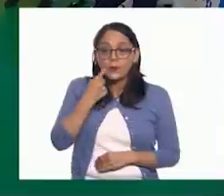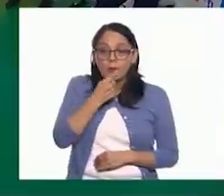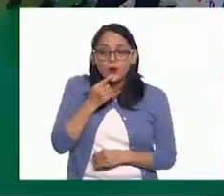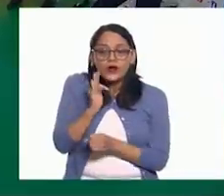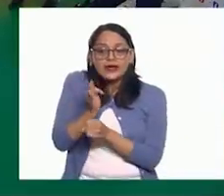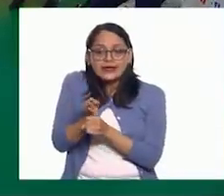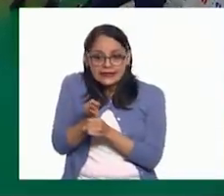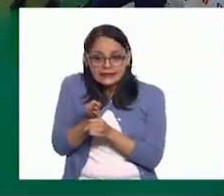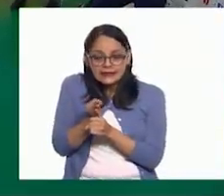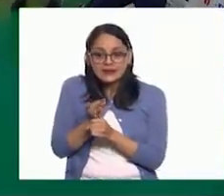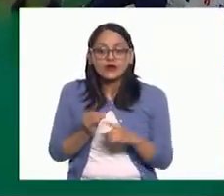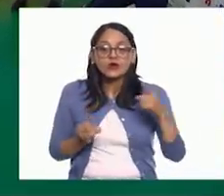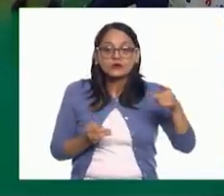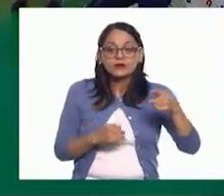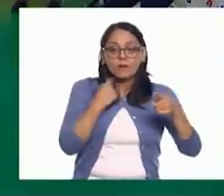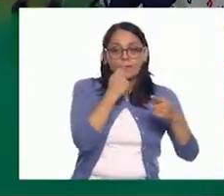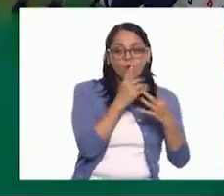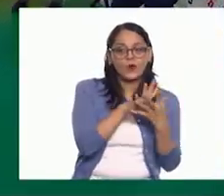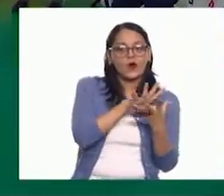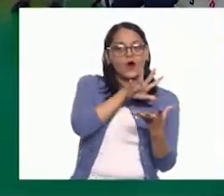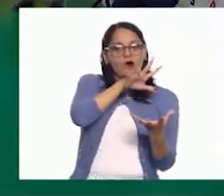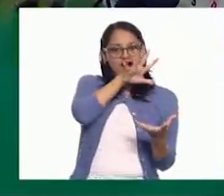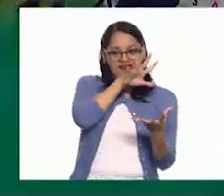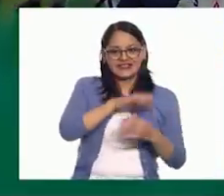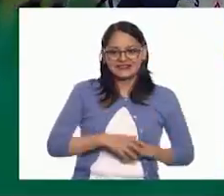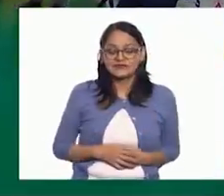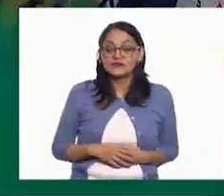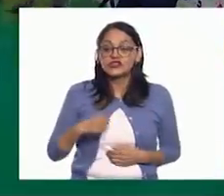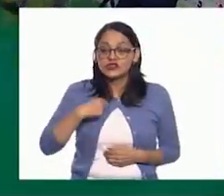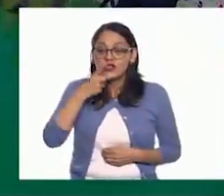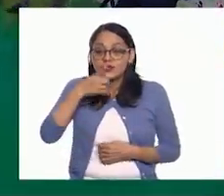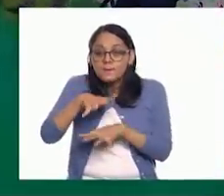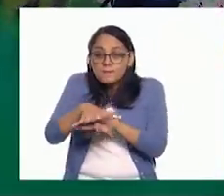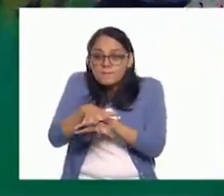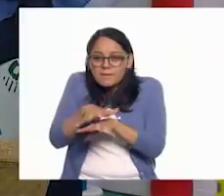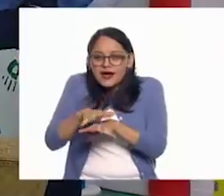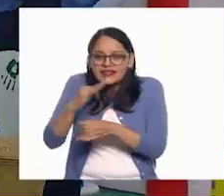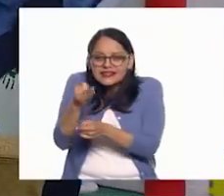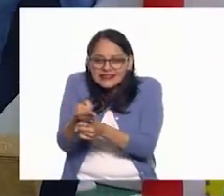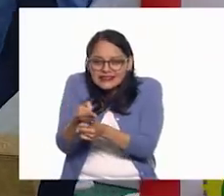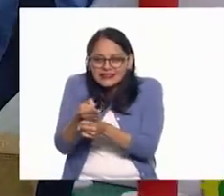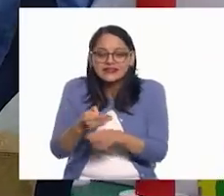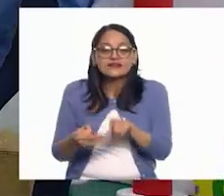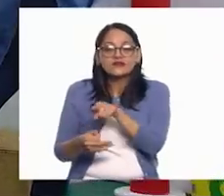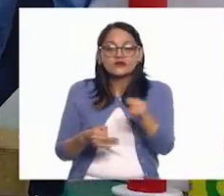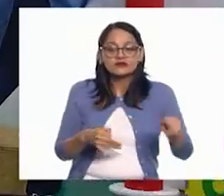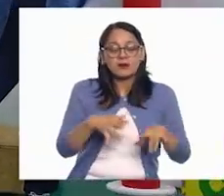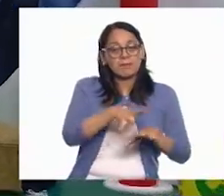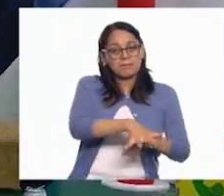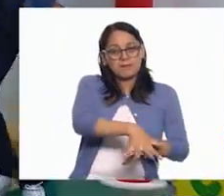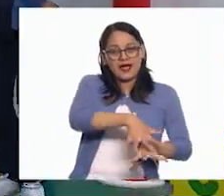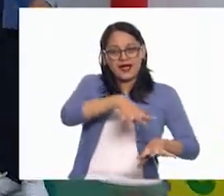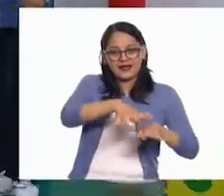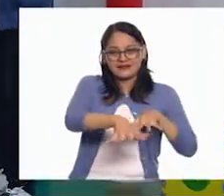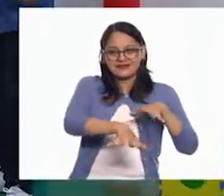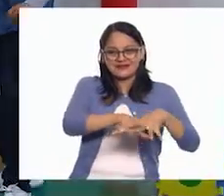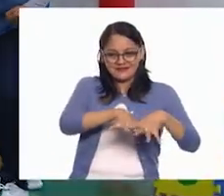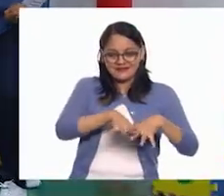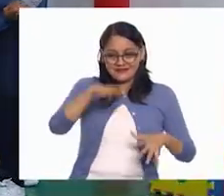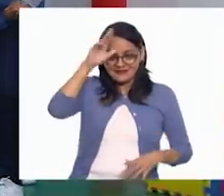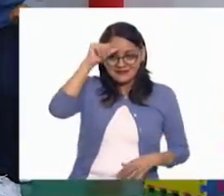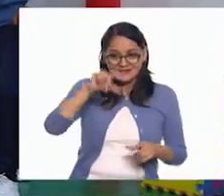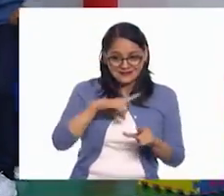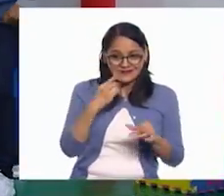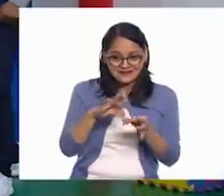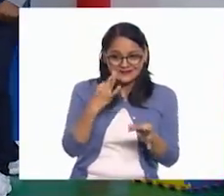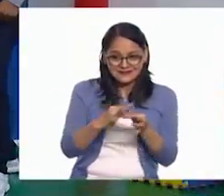ustedes dicen... ¡Bocone! Y si yo digo patita... ¡Patones! Perfecto, ¿están listos? Vamos a hacerlo